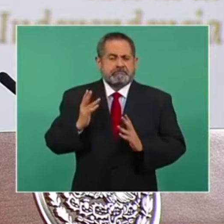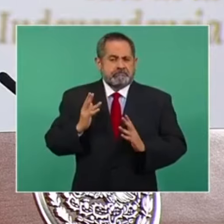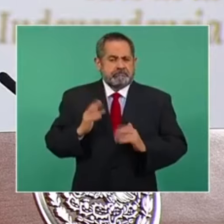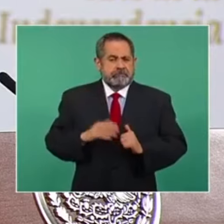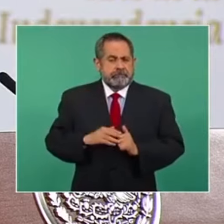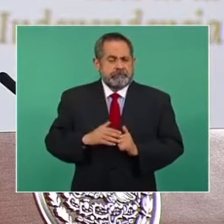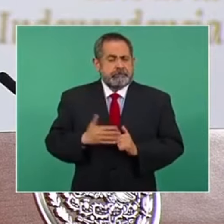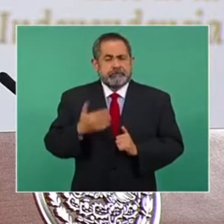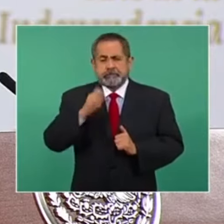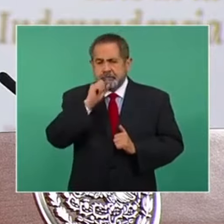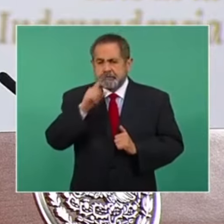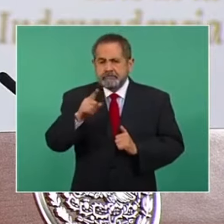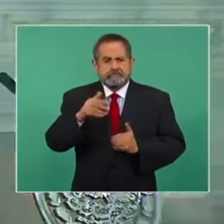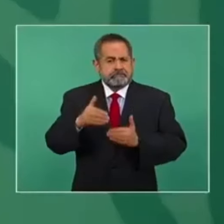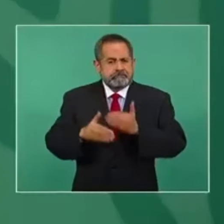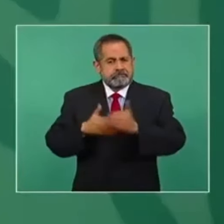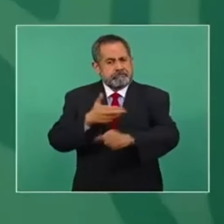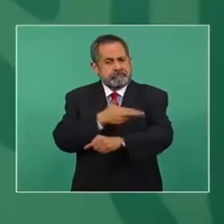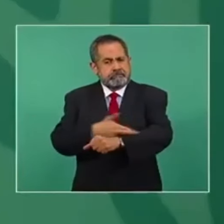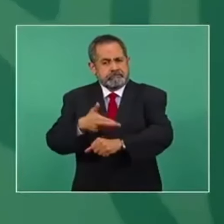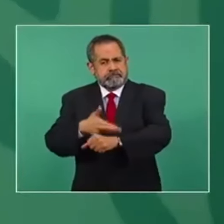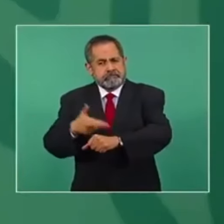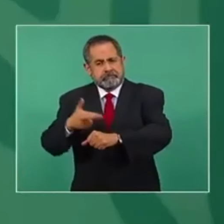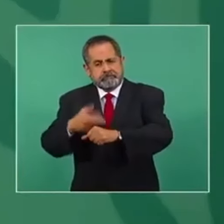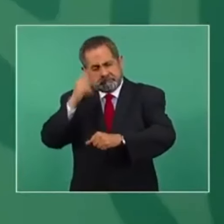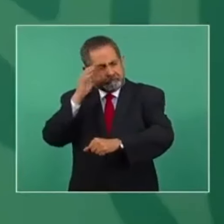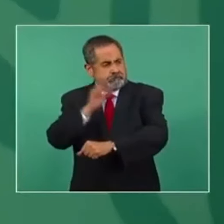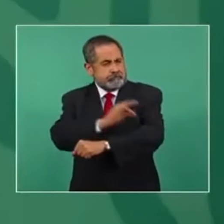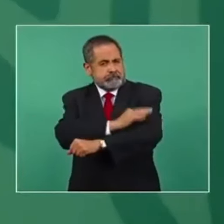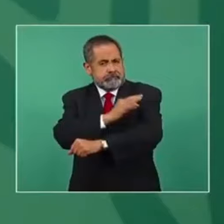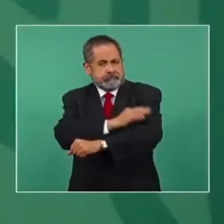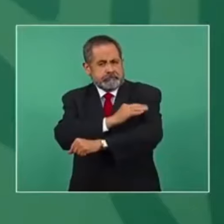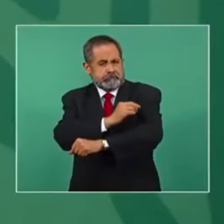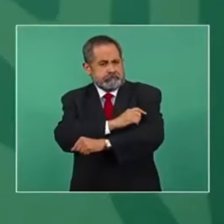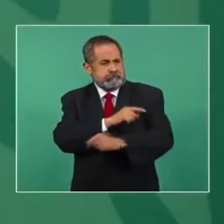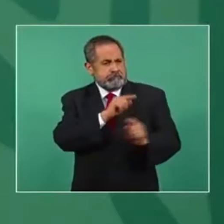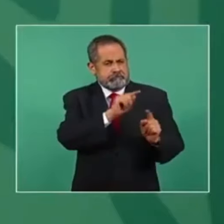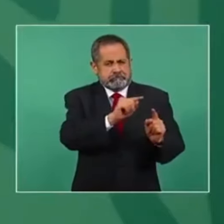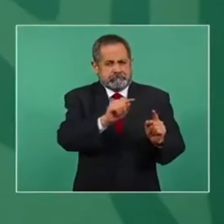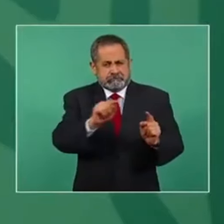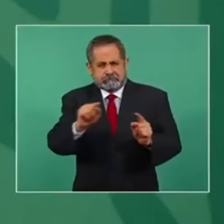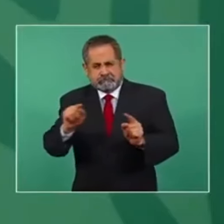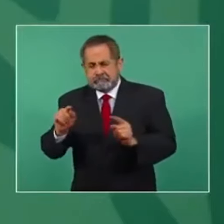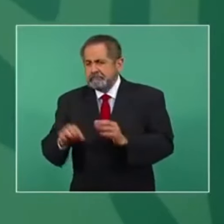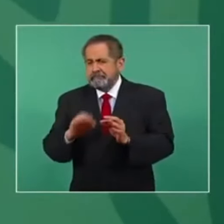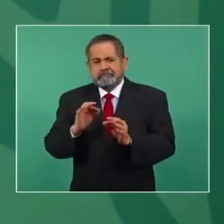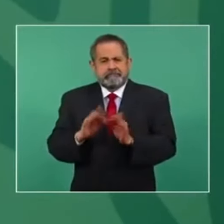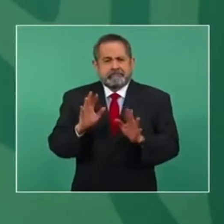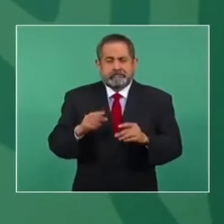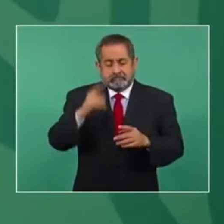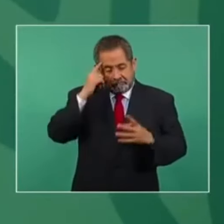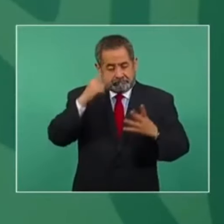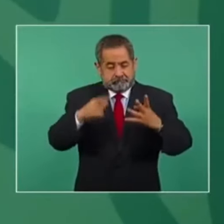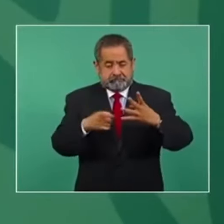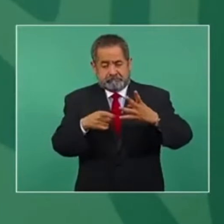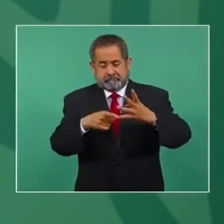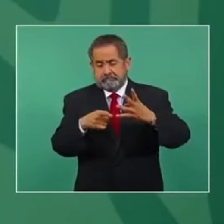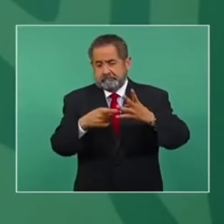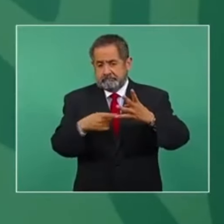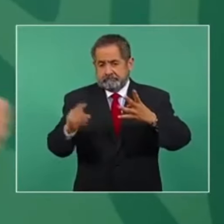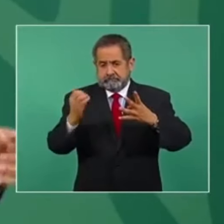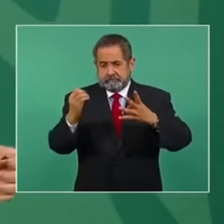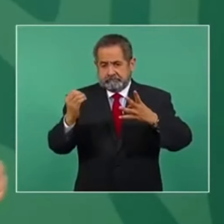y vamos avanzando a la vacunación queremos para finales de este mes tener ya vacunados